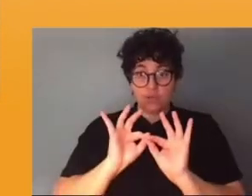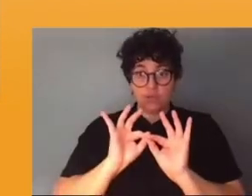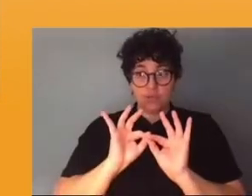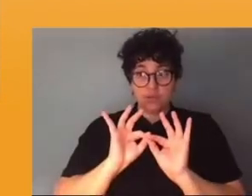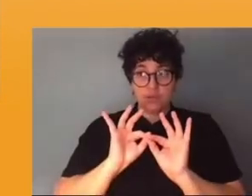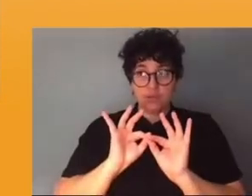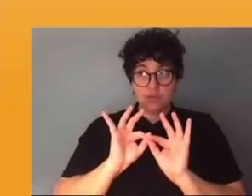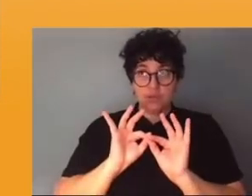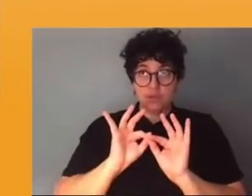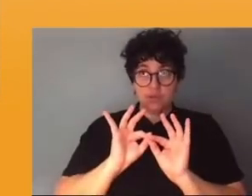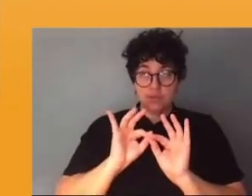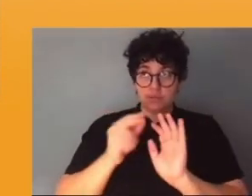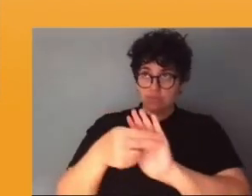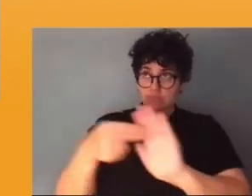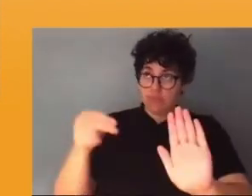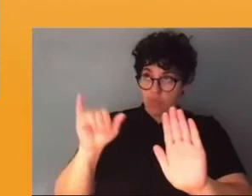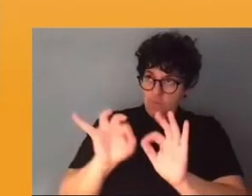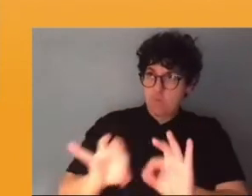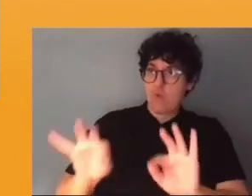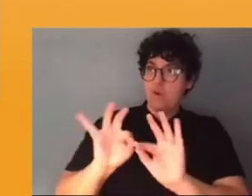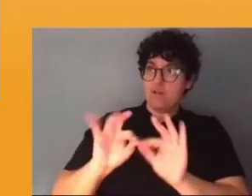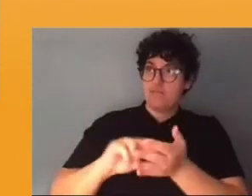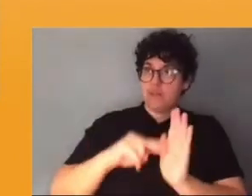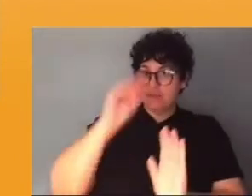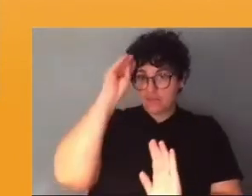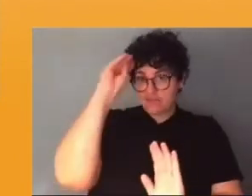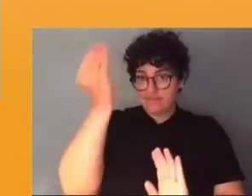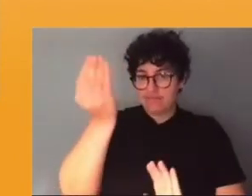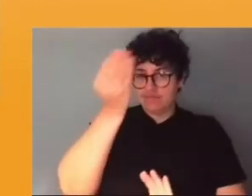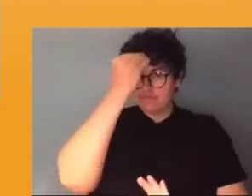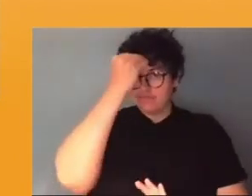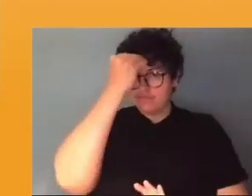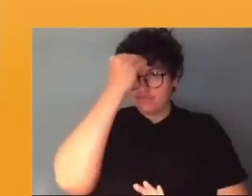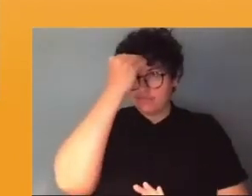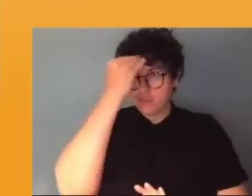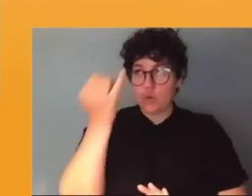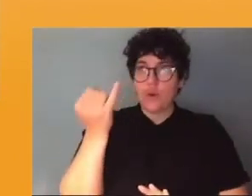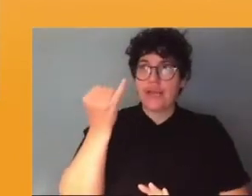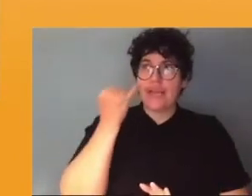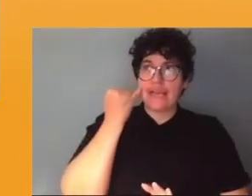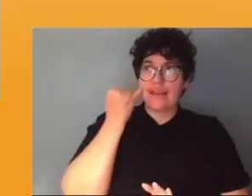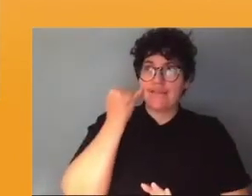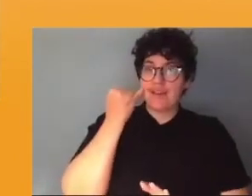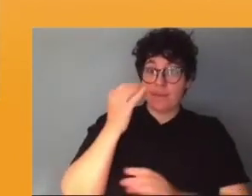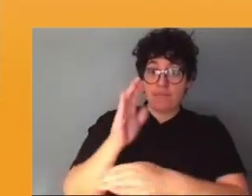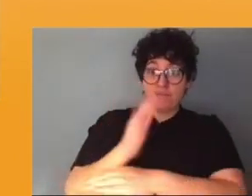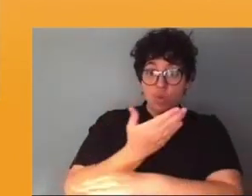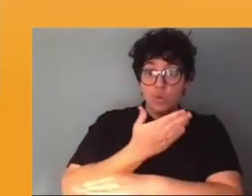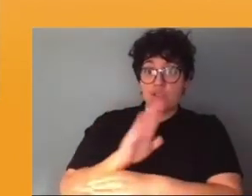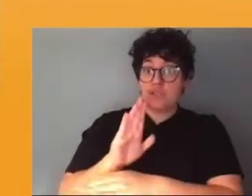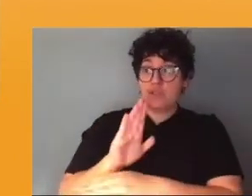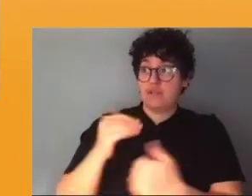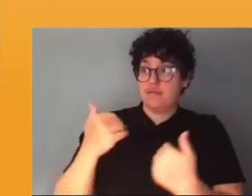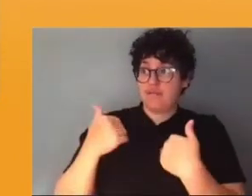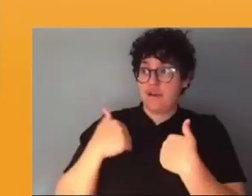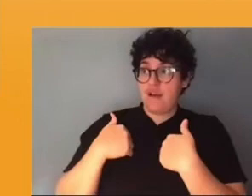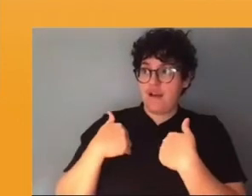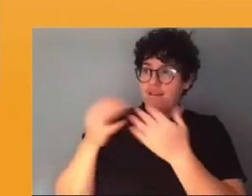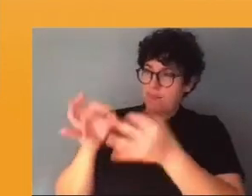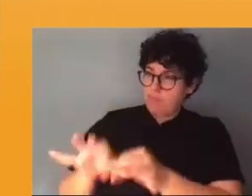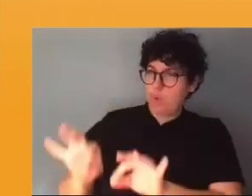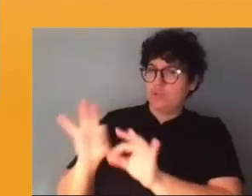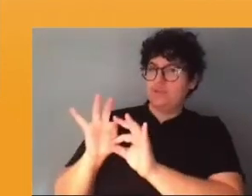frontal en tu cerebro, ¿no? Cuando le das, cuando le atribuyes esa importancia a la música, es le